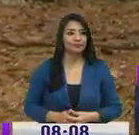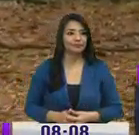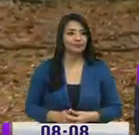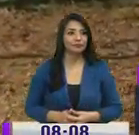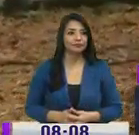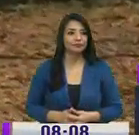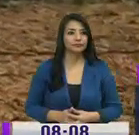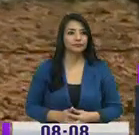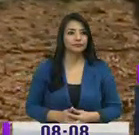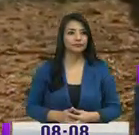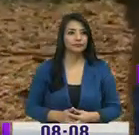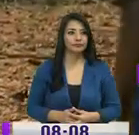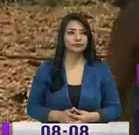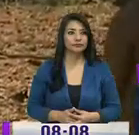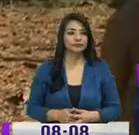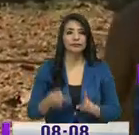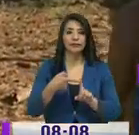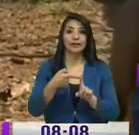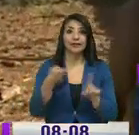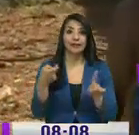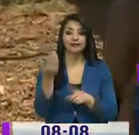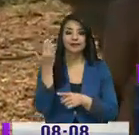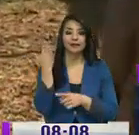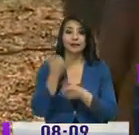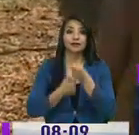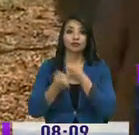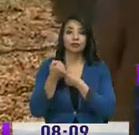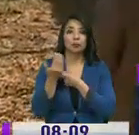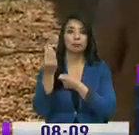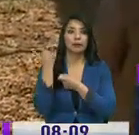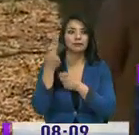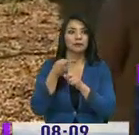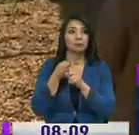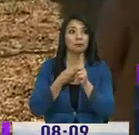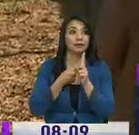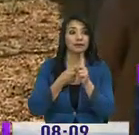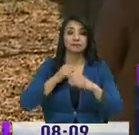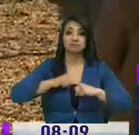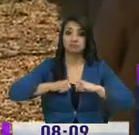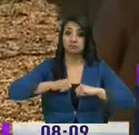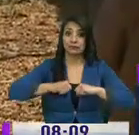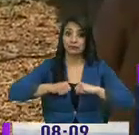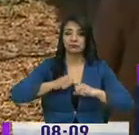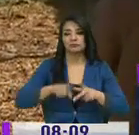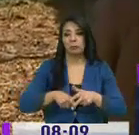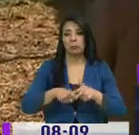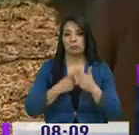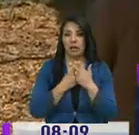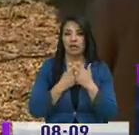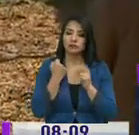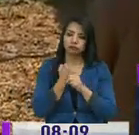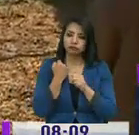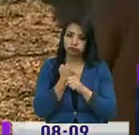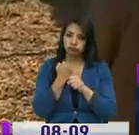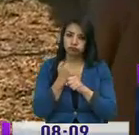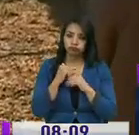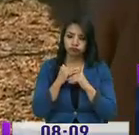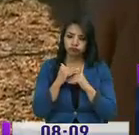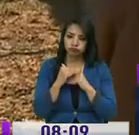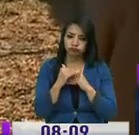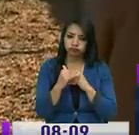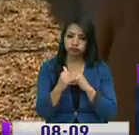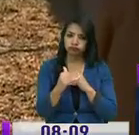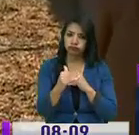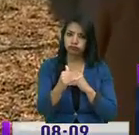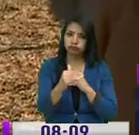Desde el año pasado, el mes de mayo, se iniciaron los trabajos